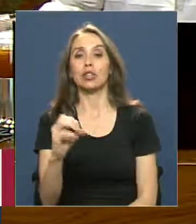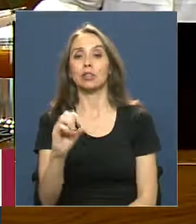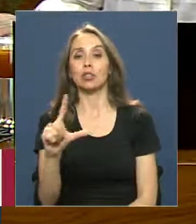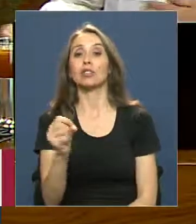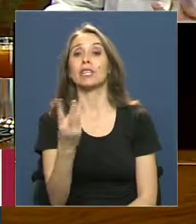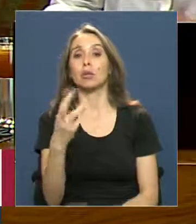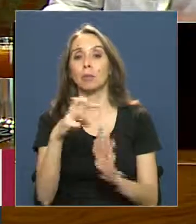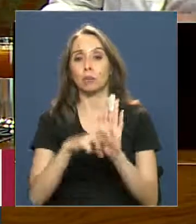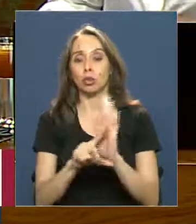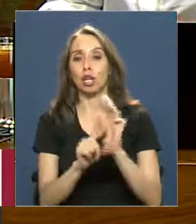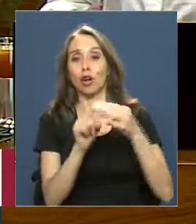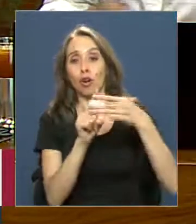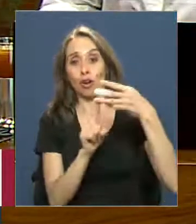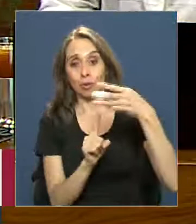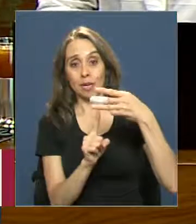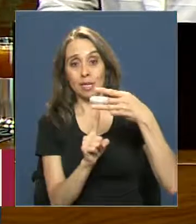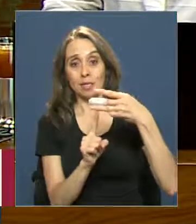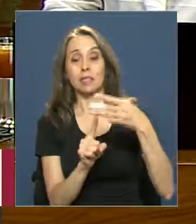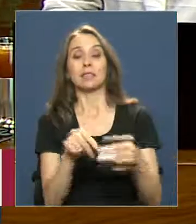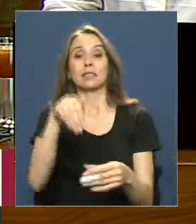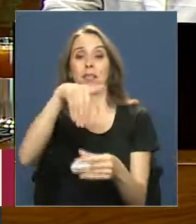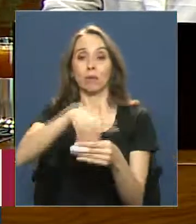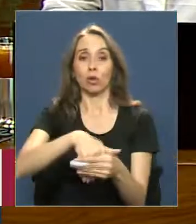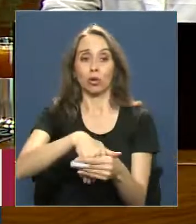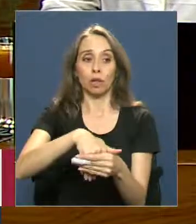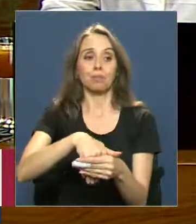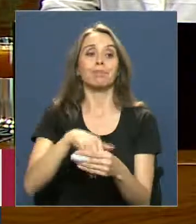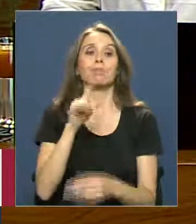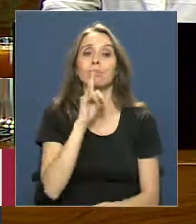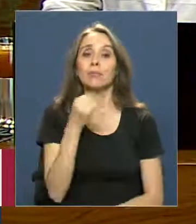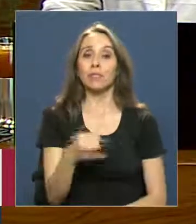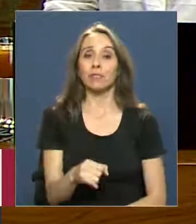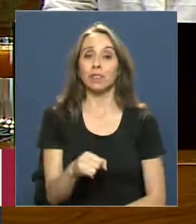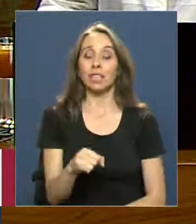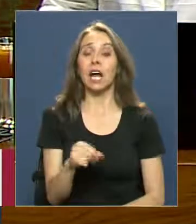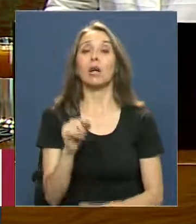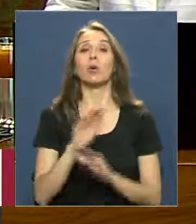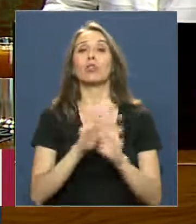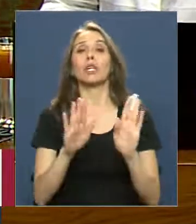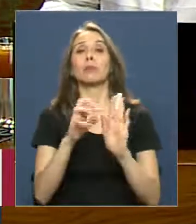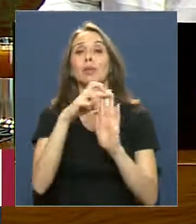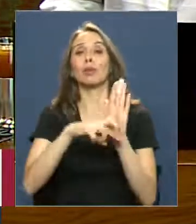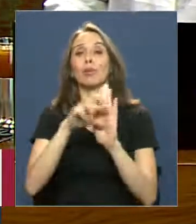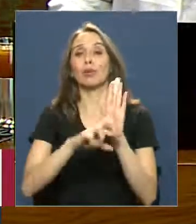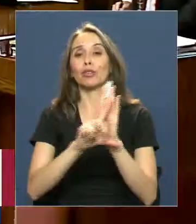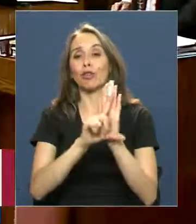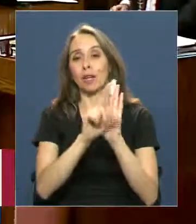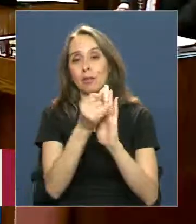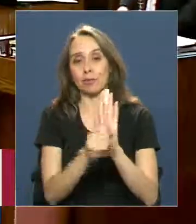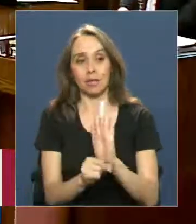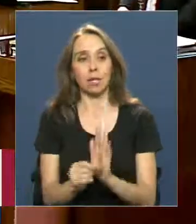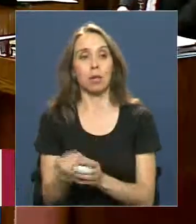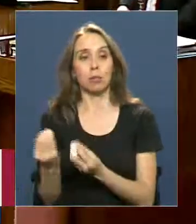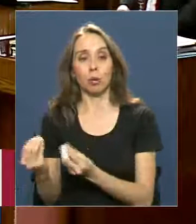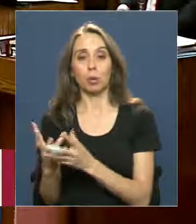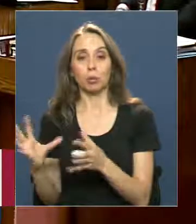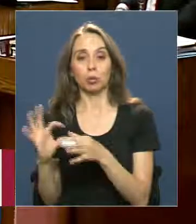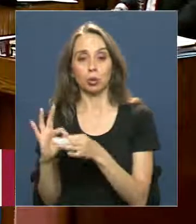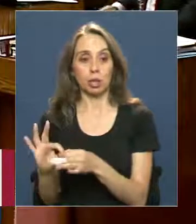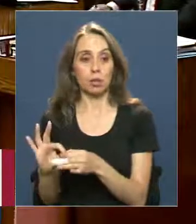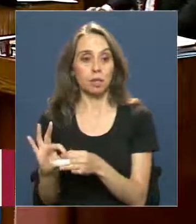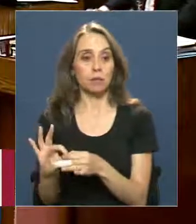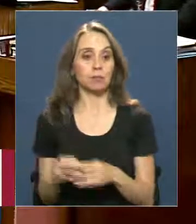13.307-07. Estos 3 proyectos de ley serán votados al final de la orden del día. Eso es todo, presidente. Muy bien, muchas